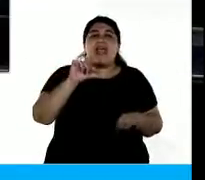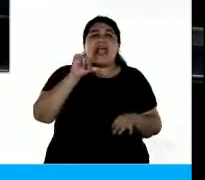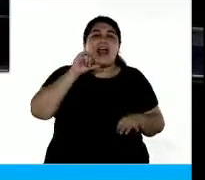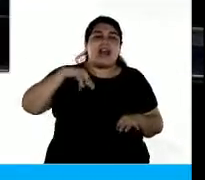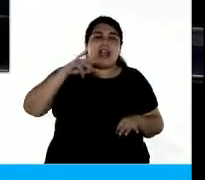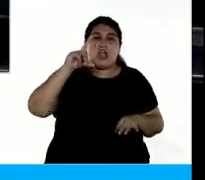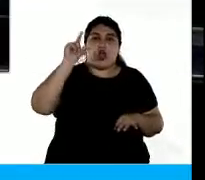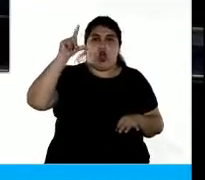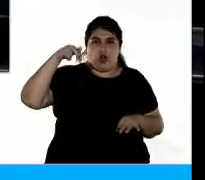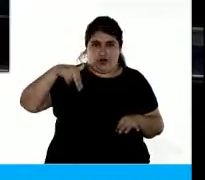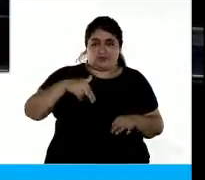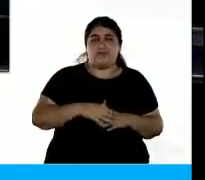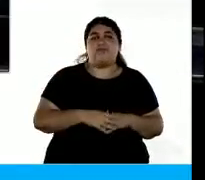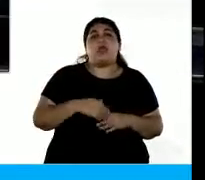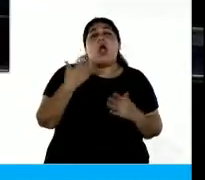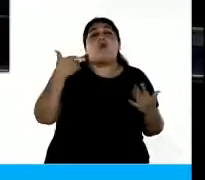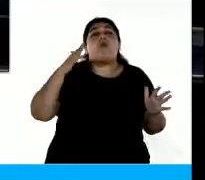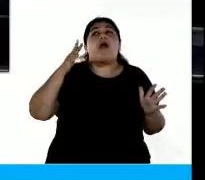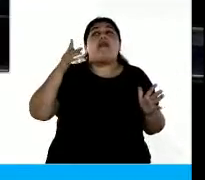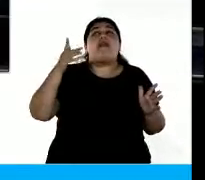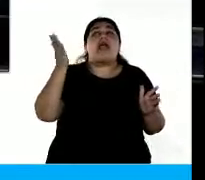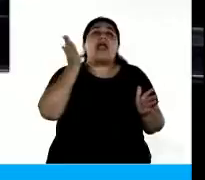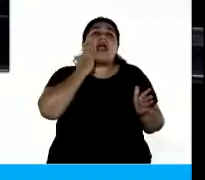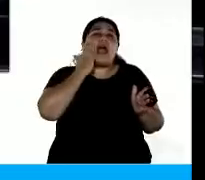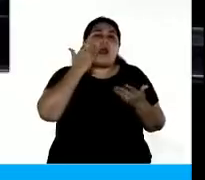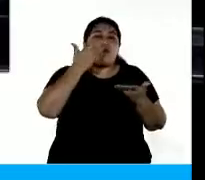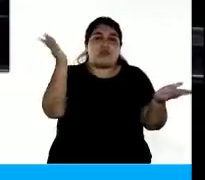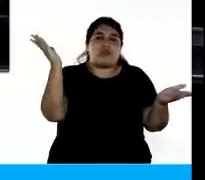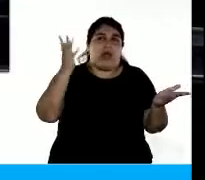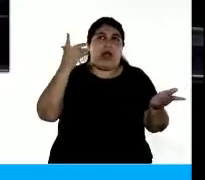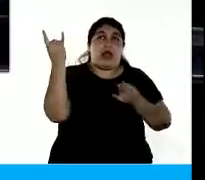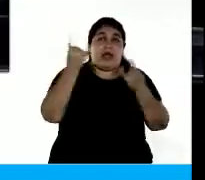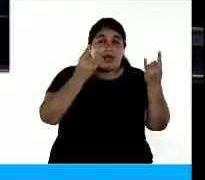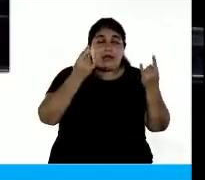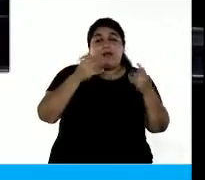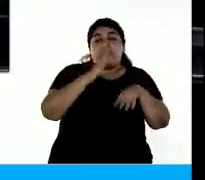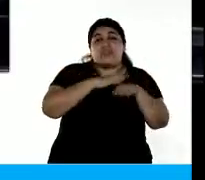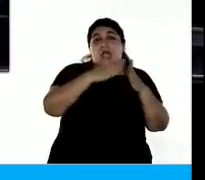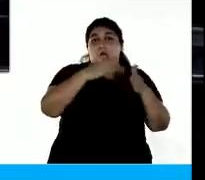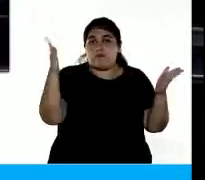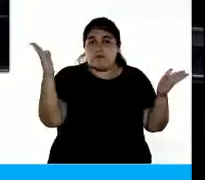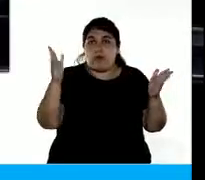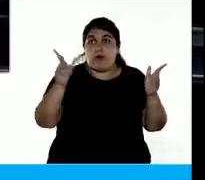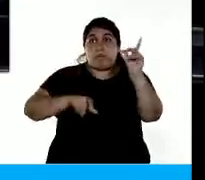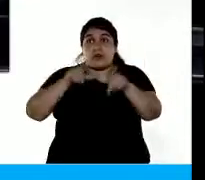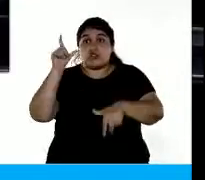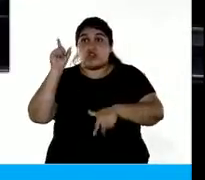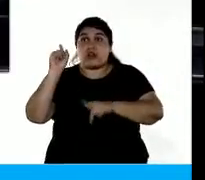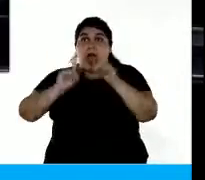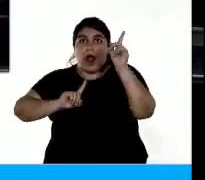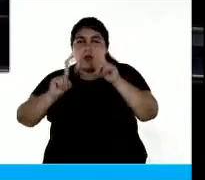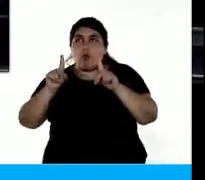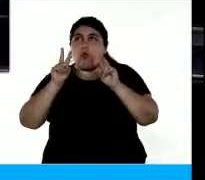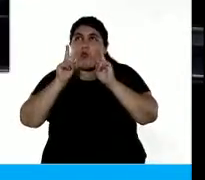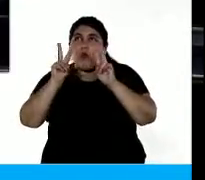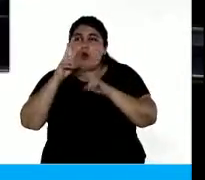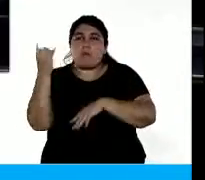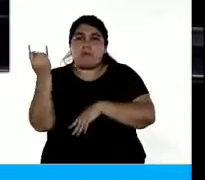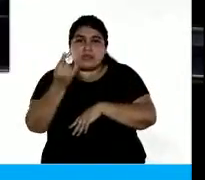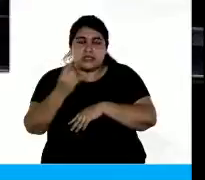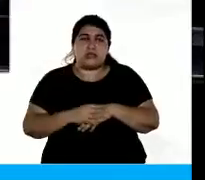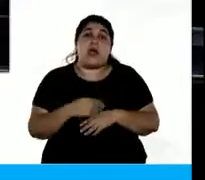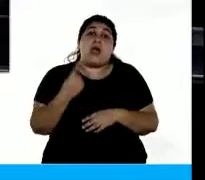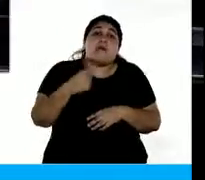puedes engañar a todo el mundo algún tiempo puedes engañar a algunos todo el tiempo pero no puedes engañar